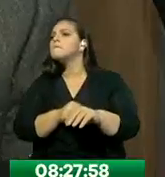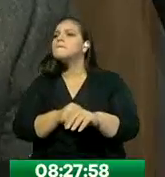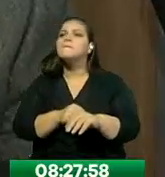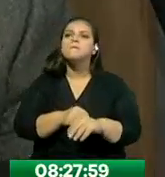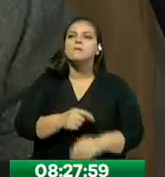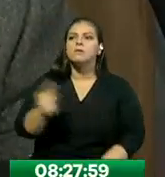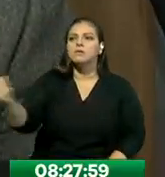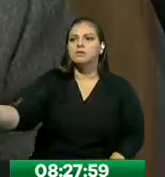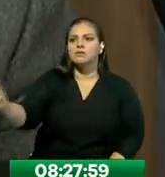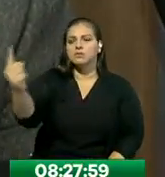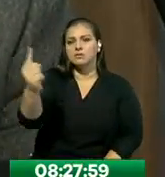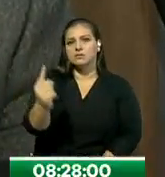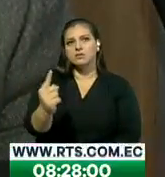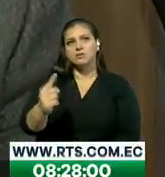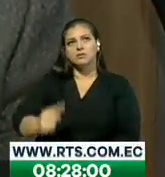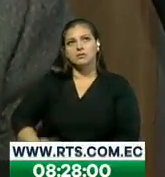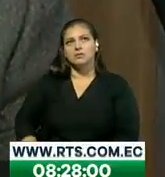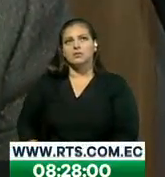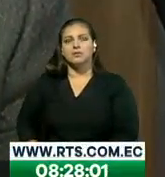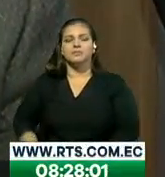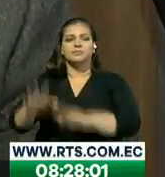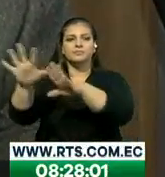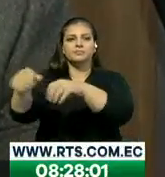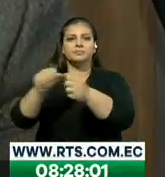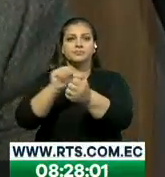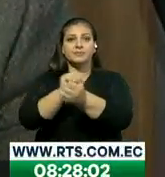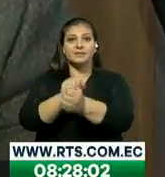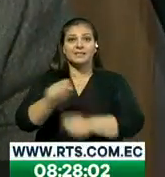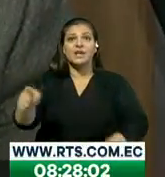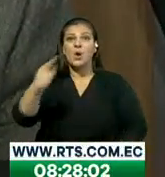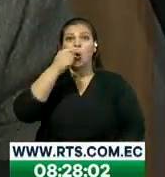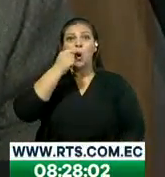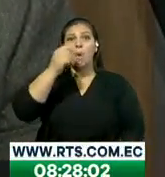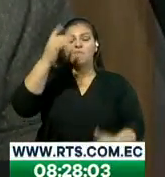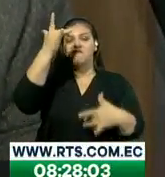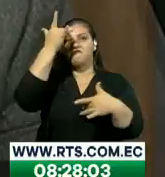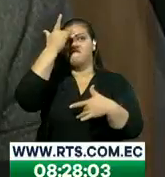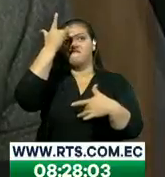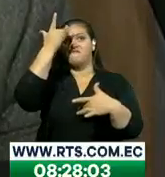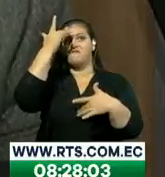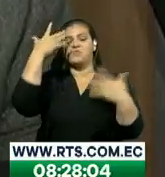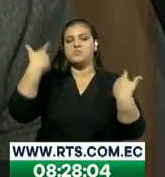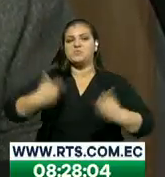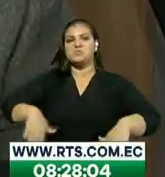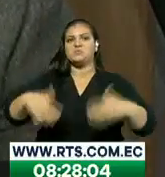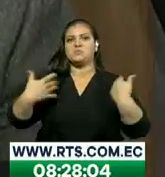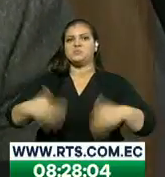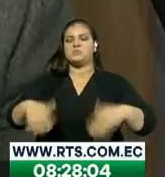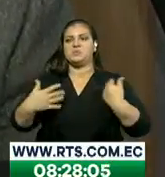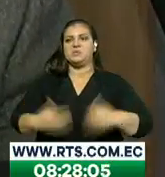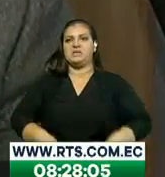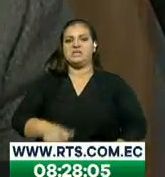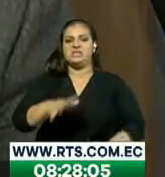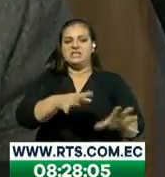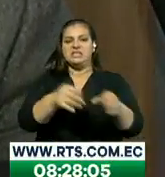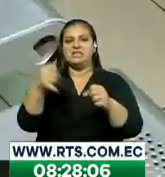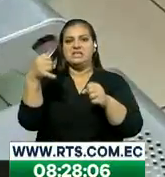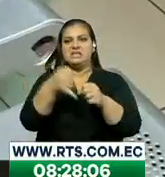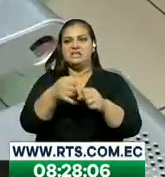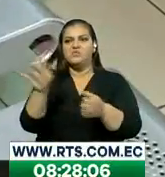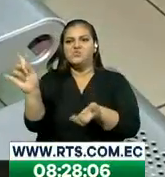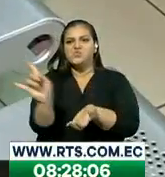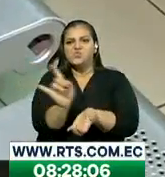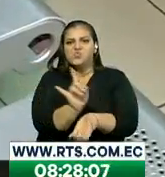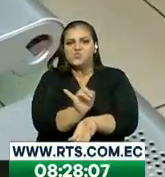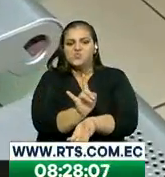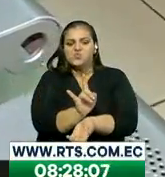Al llegar hasta esta unidad indicó que tiene varias enfermedades infectocontagiosas, razón por la cual inmediatamente ha sido puesto en conocimiento a la autoridad competente.